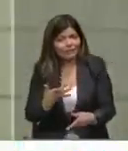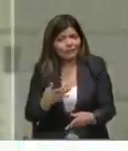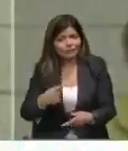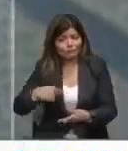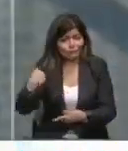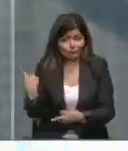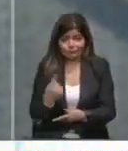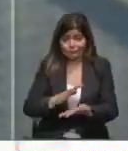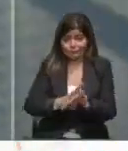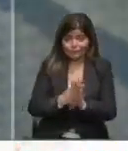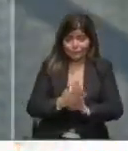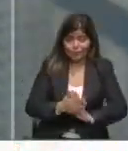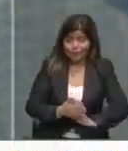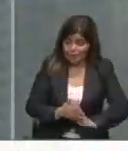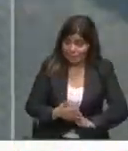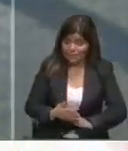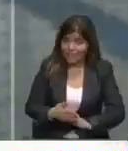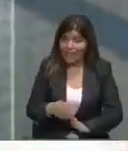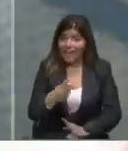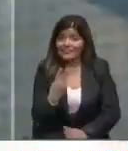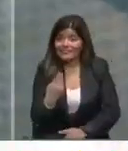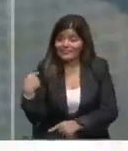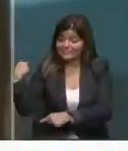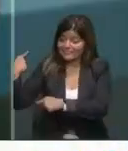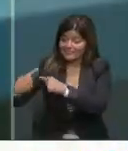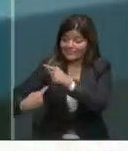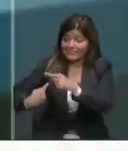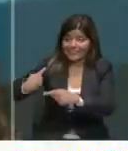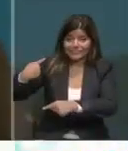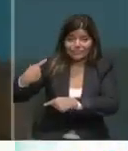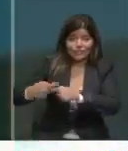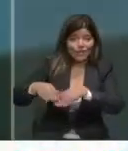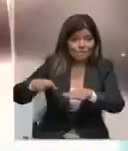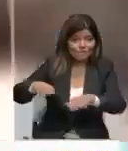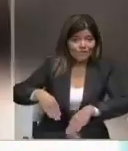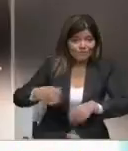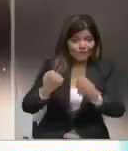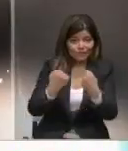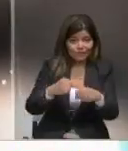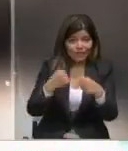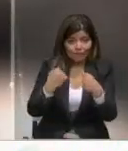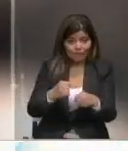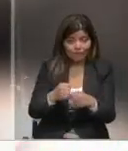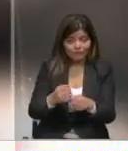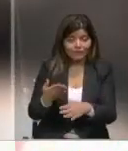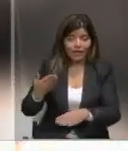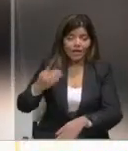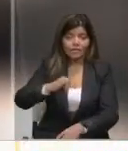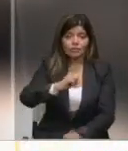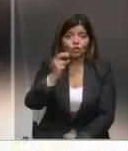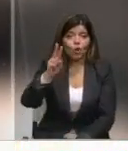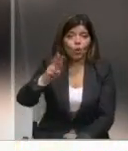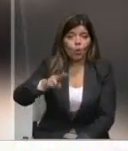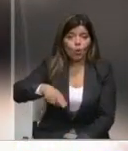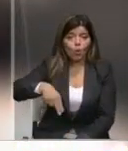es una ni dos, sino que tres generaciones de tiradores. Un camino que inició Juan Inostrosa en